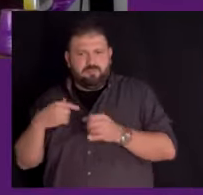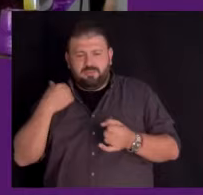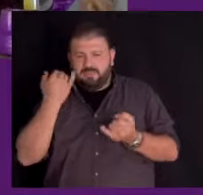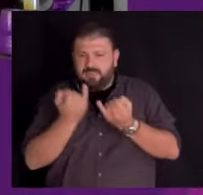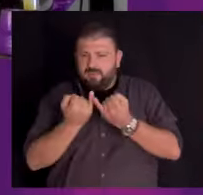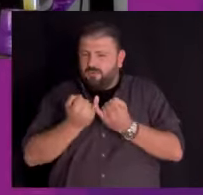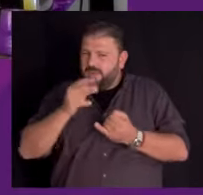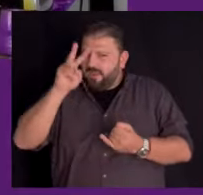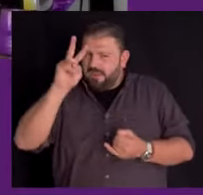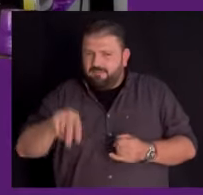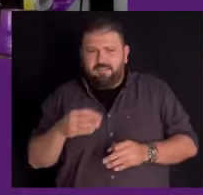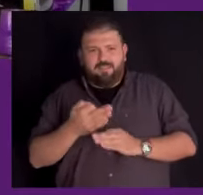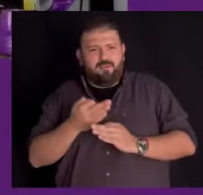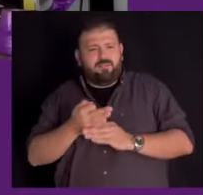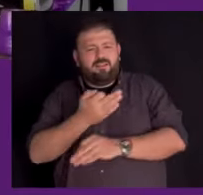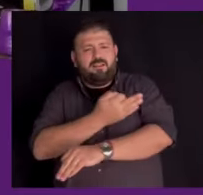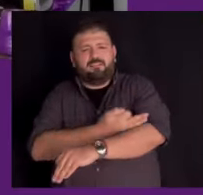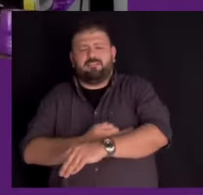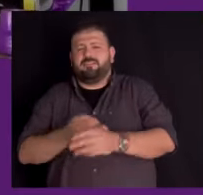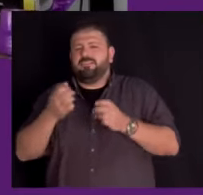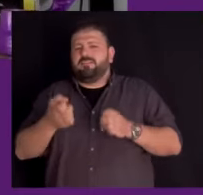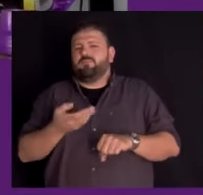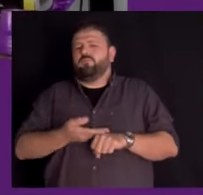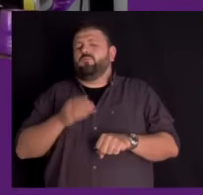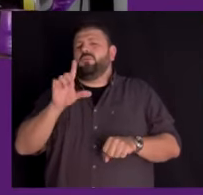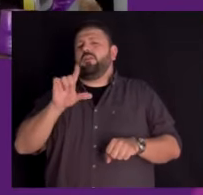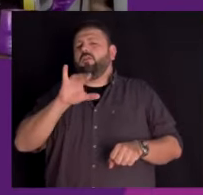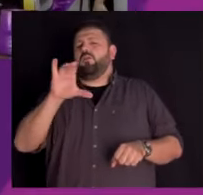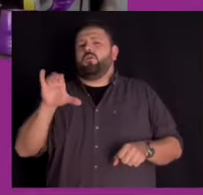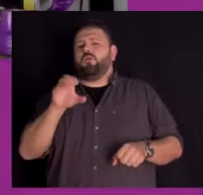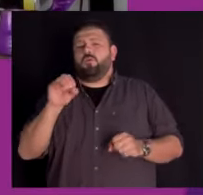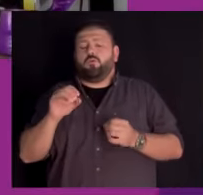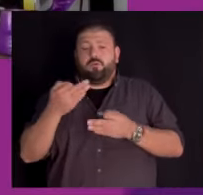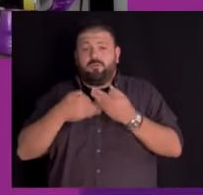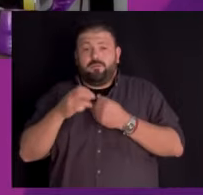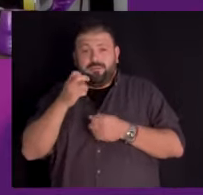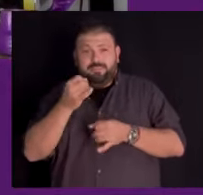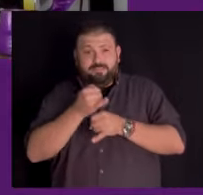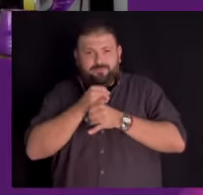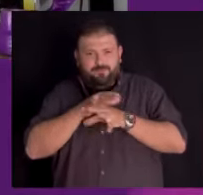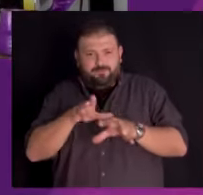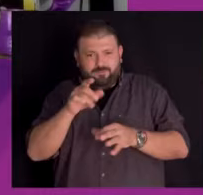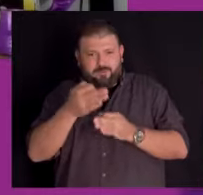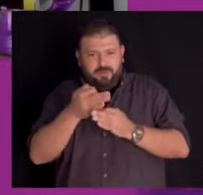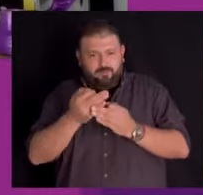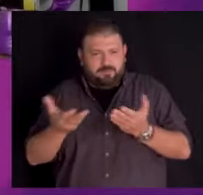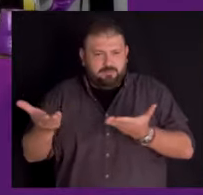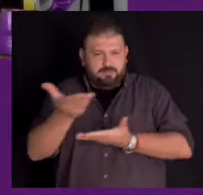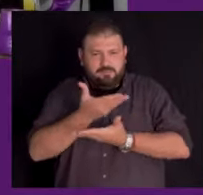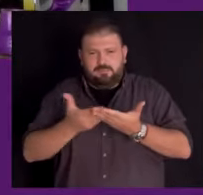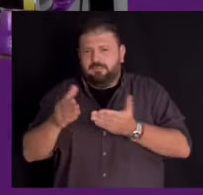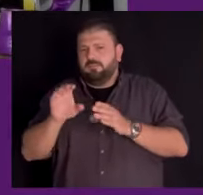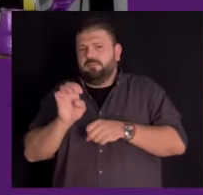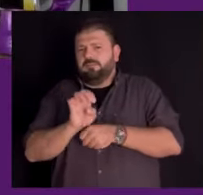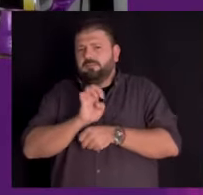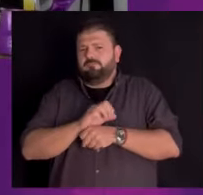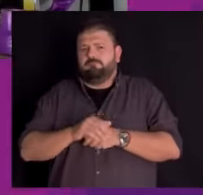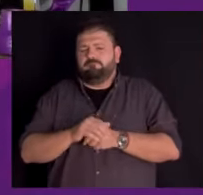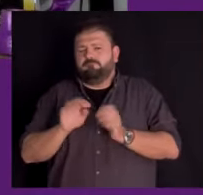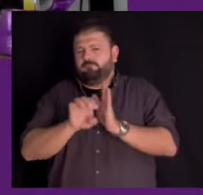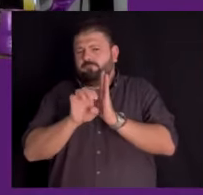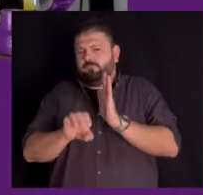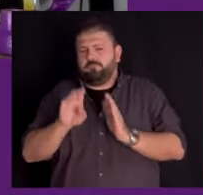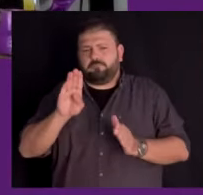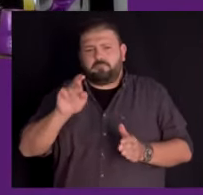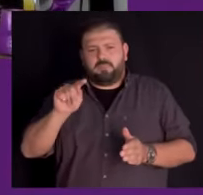estamos de lujo al tener esta información que nos están compartiendo. Entonces, por ejemplo, Beto, doctor